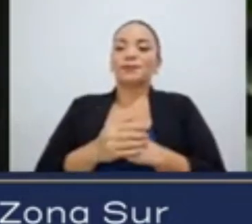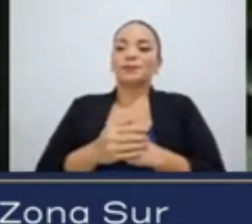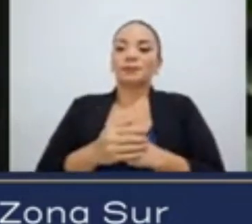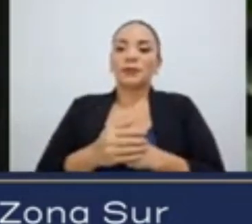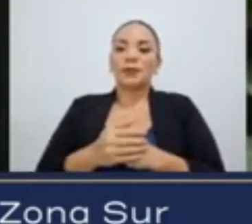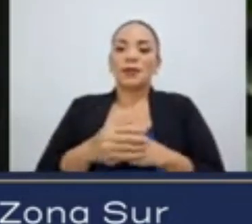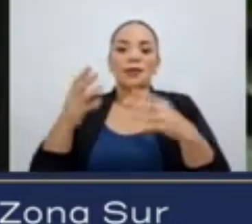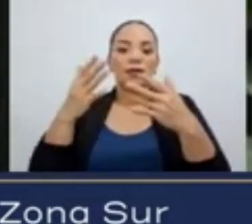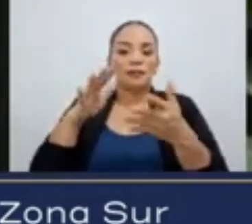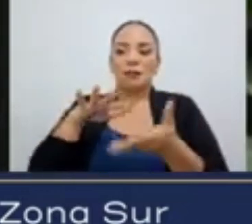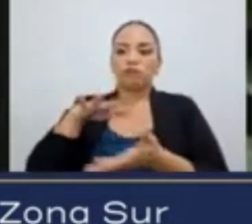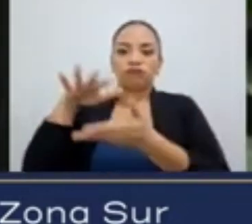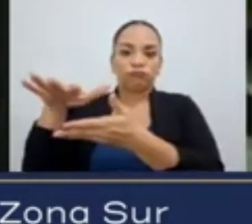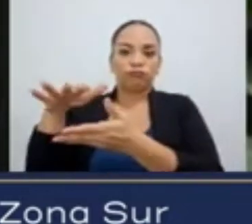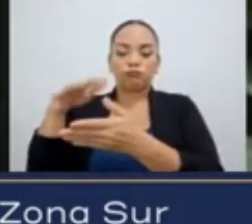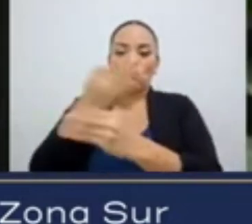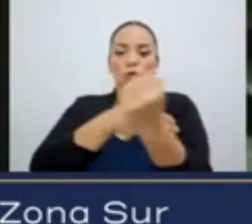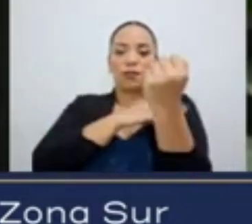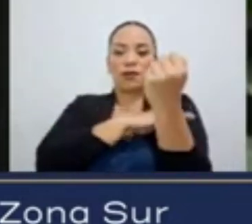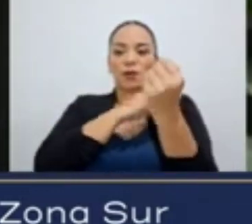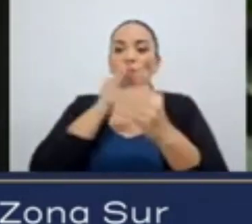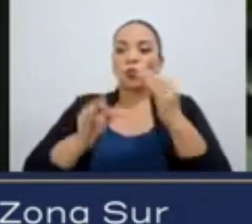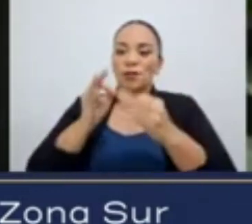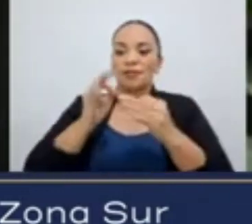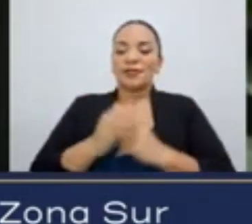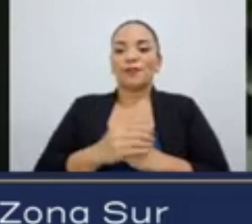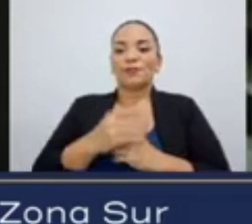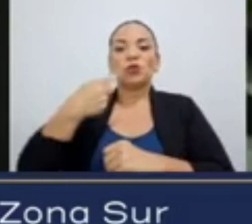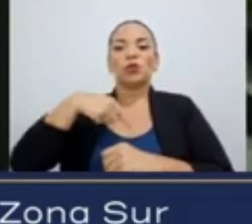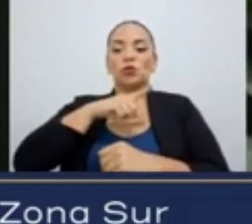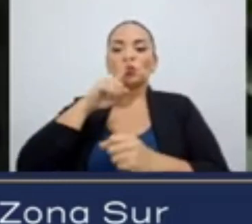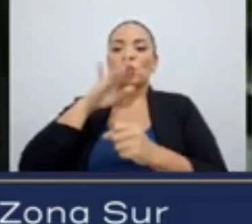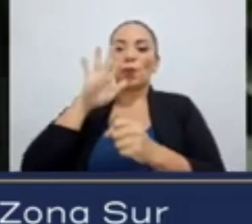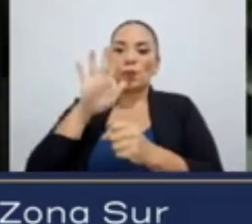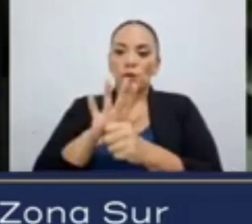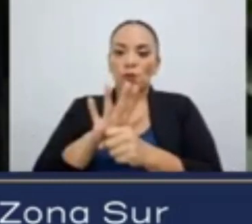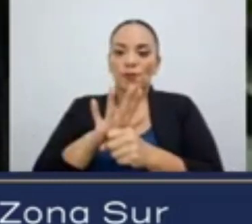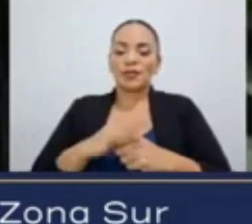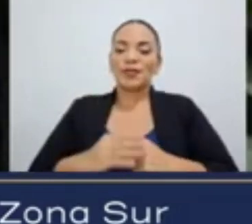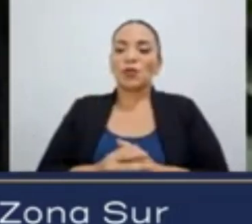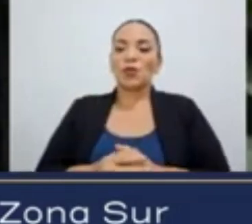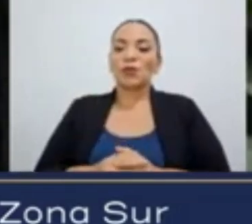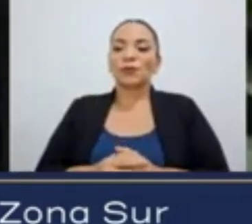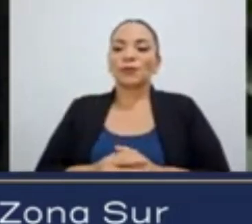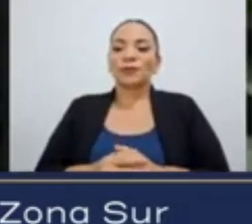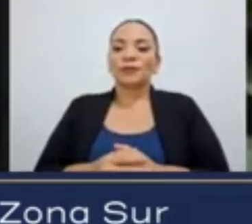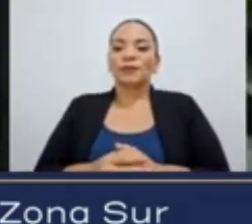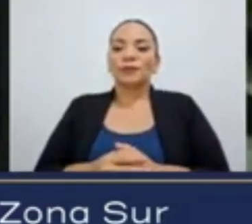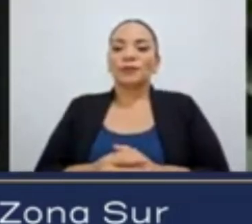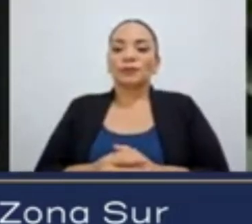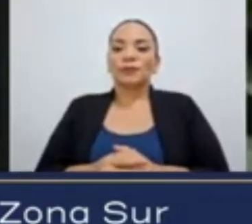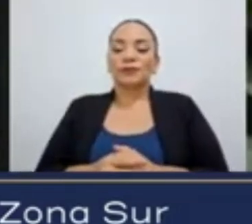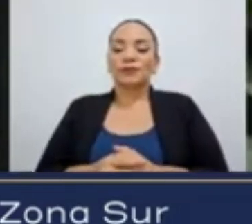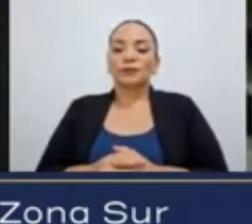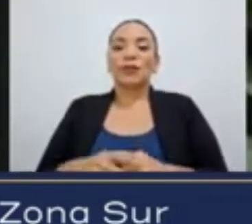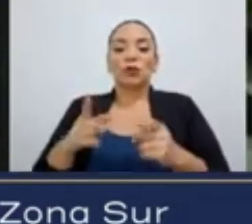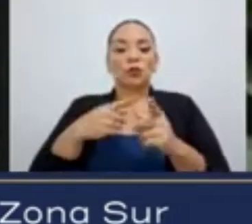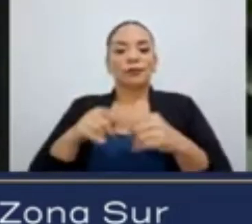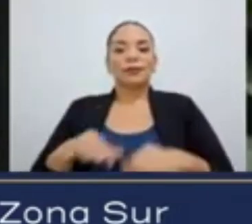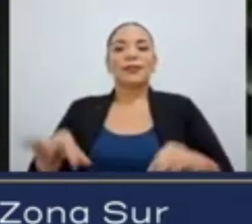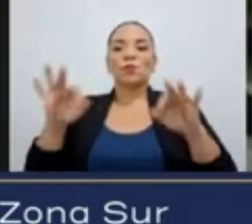Judicial, pero como nos habíamos comprometido, nos